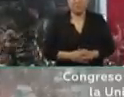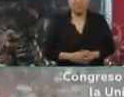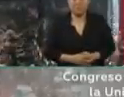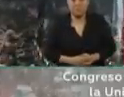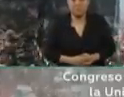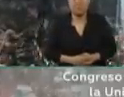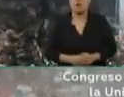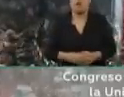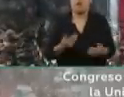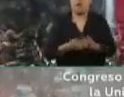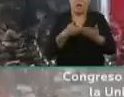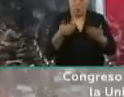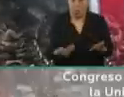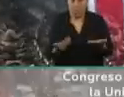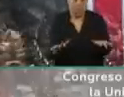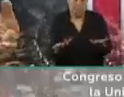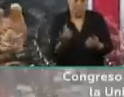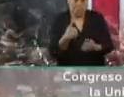Y aquí escucho